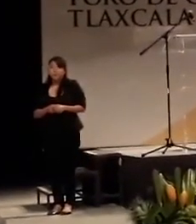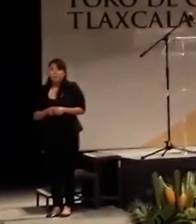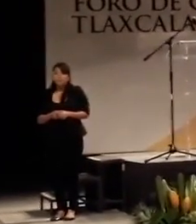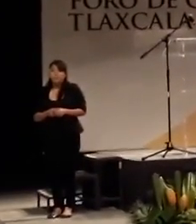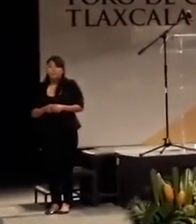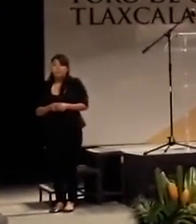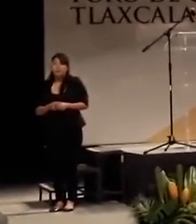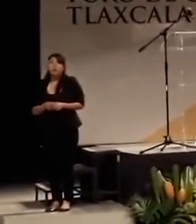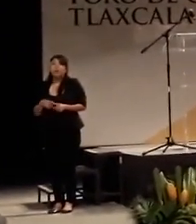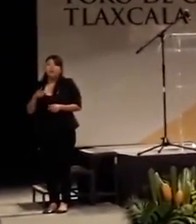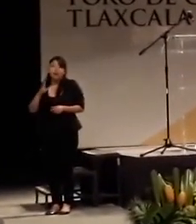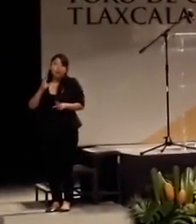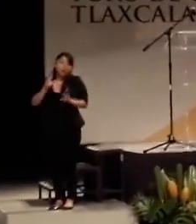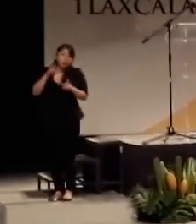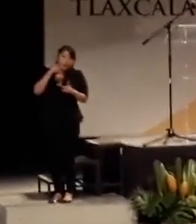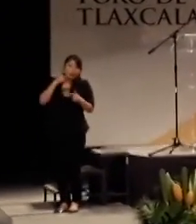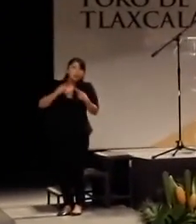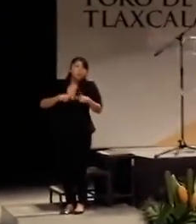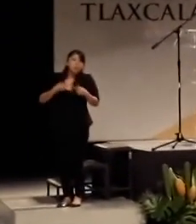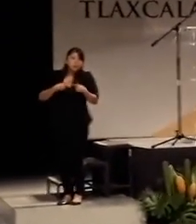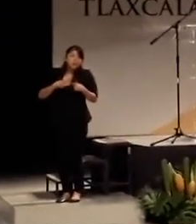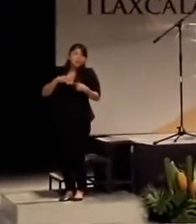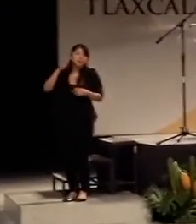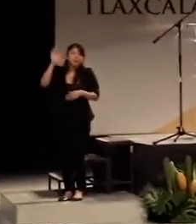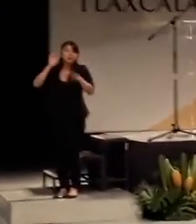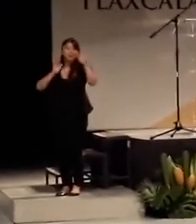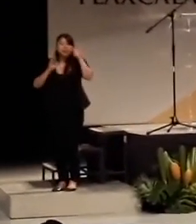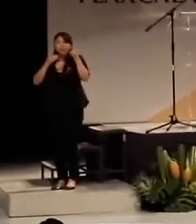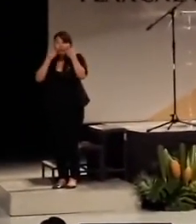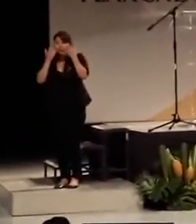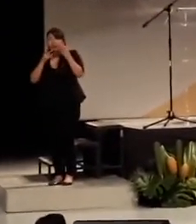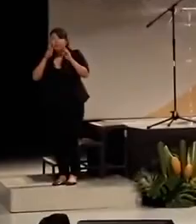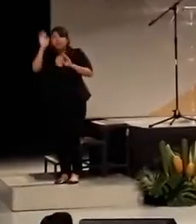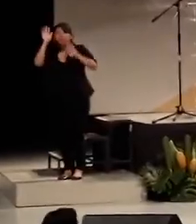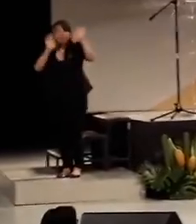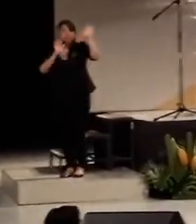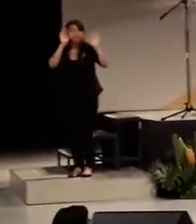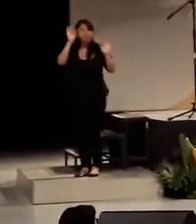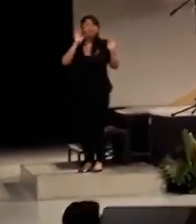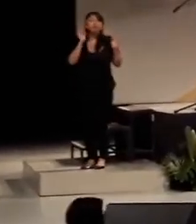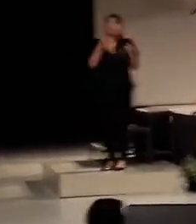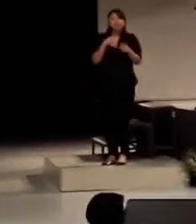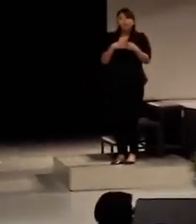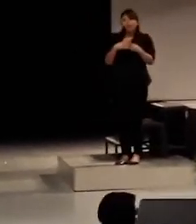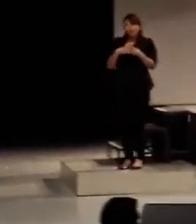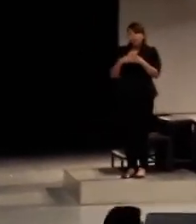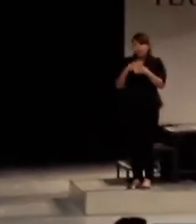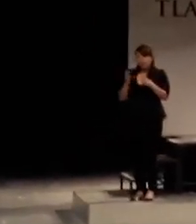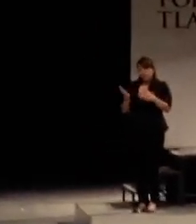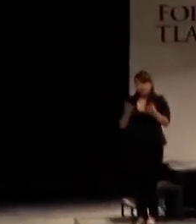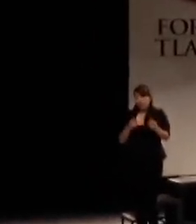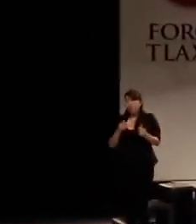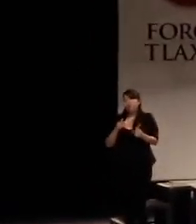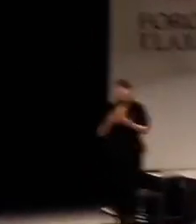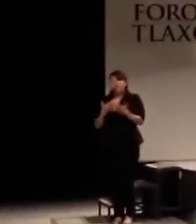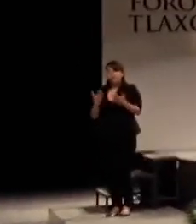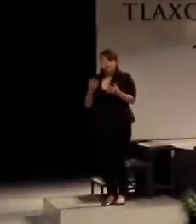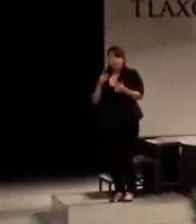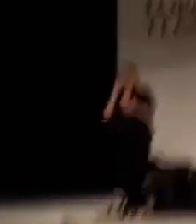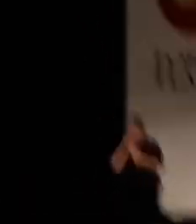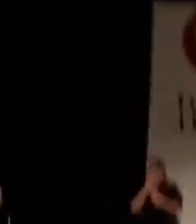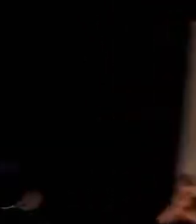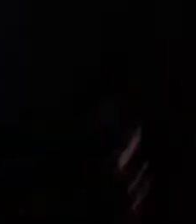de participaciones mientras se acomodan las señoritas que nos van a hacer favor de